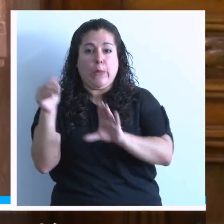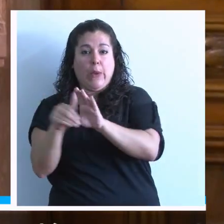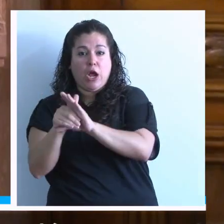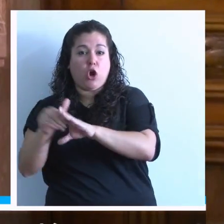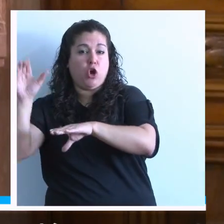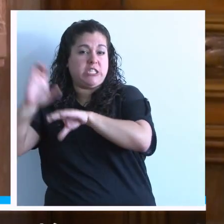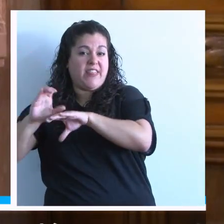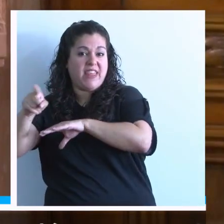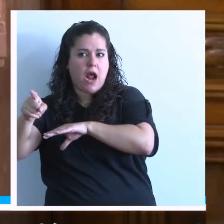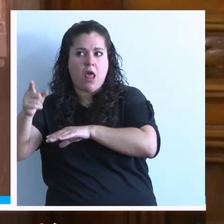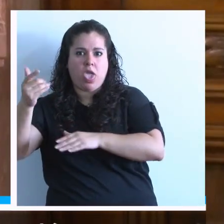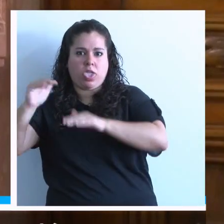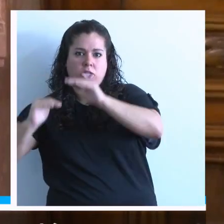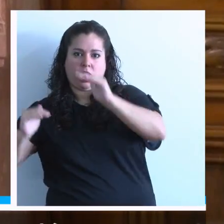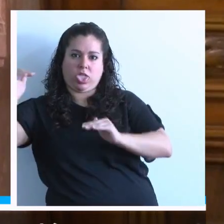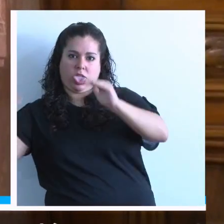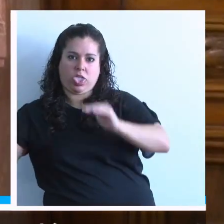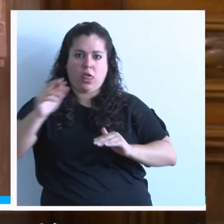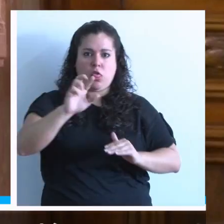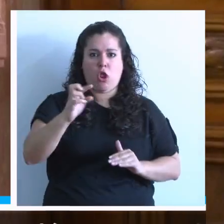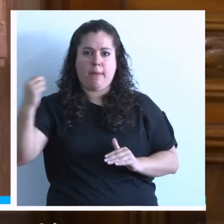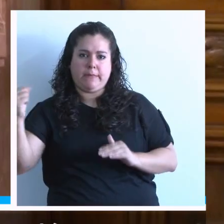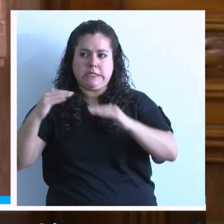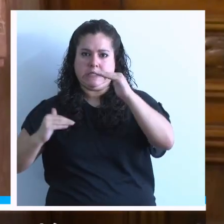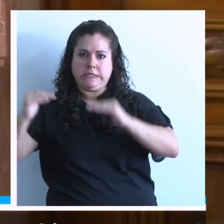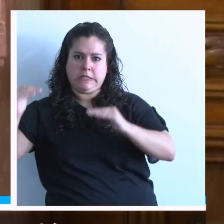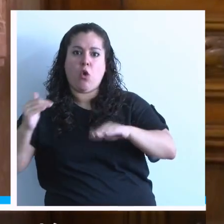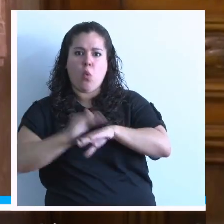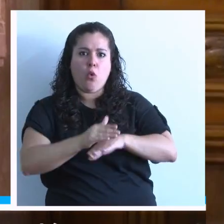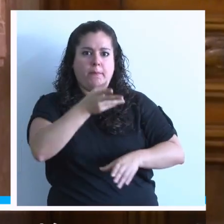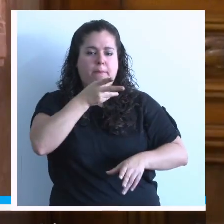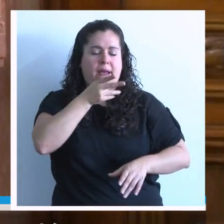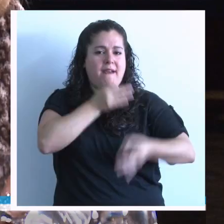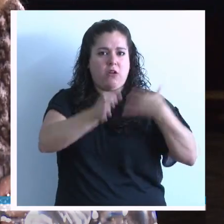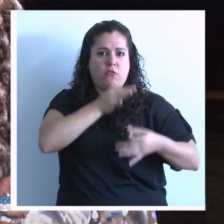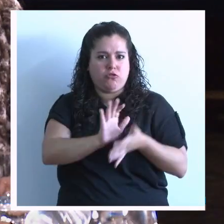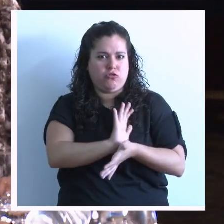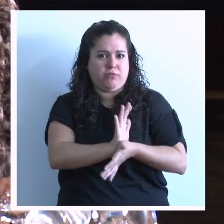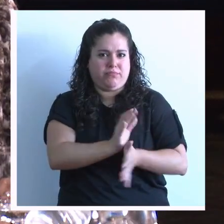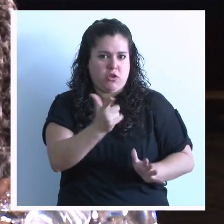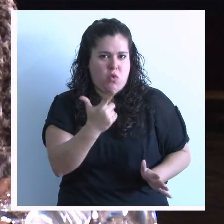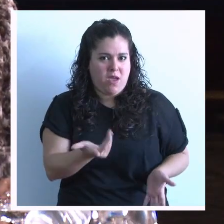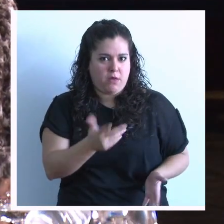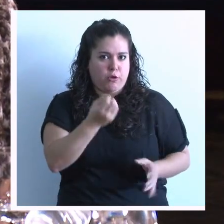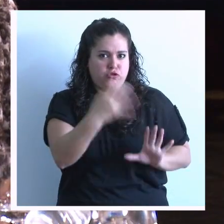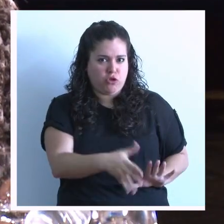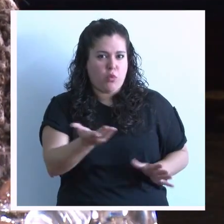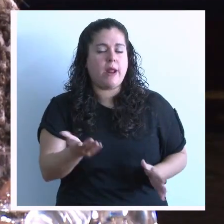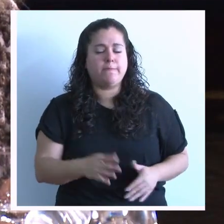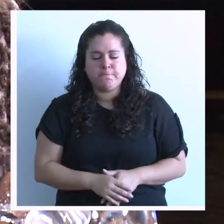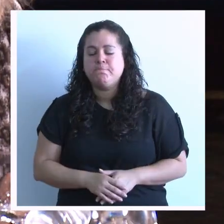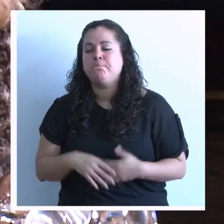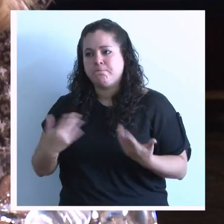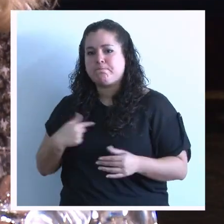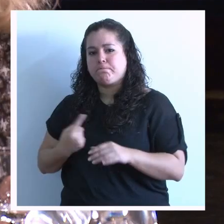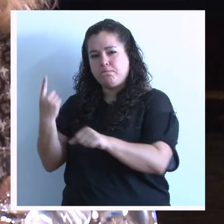el Banco Central de divisas. Entonces, ¿cómo se busca regular todos estos aspectos? Sí, bueno, en primer lugar,